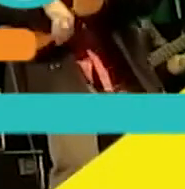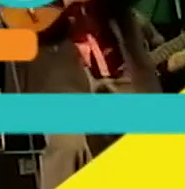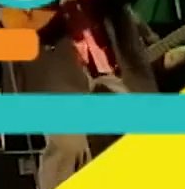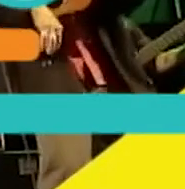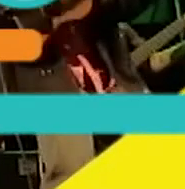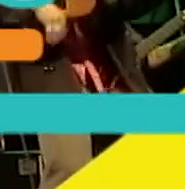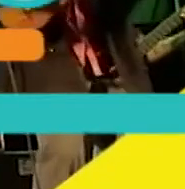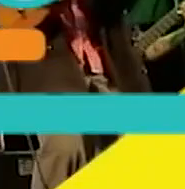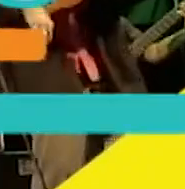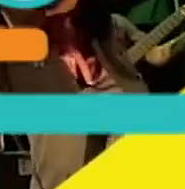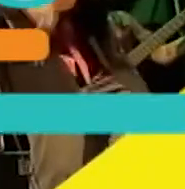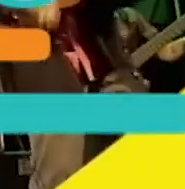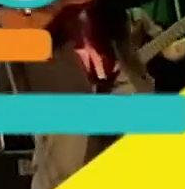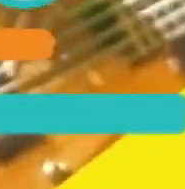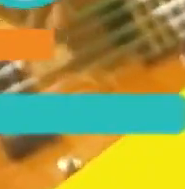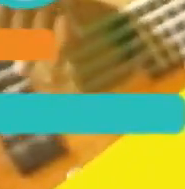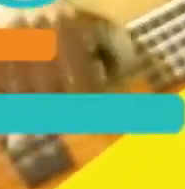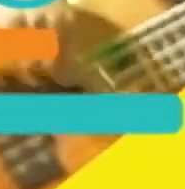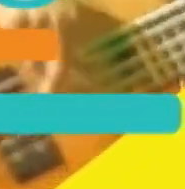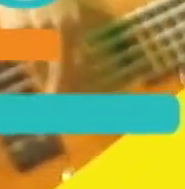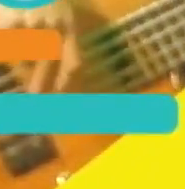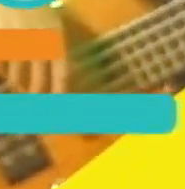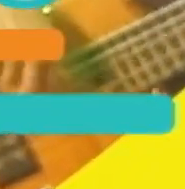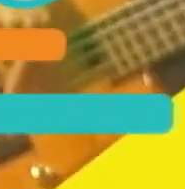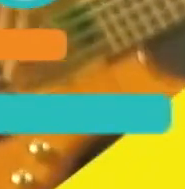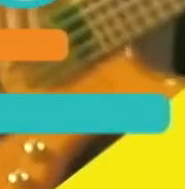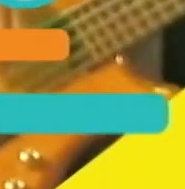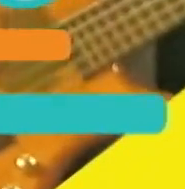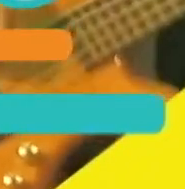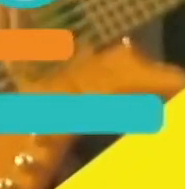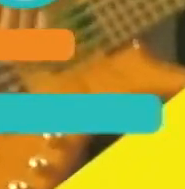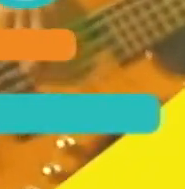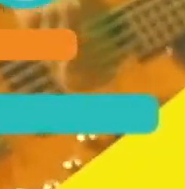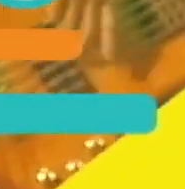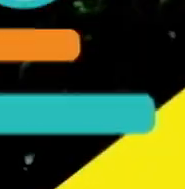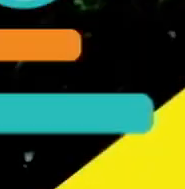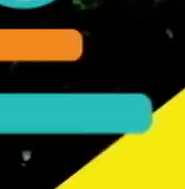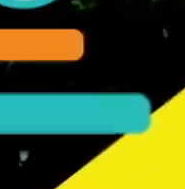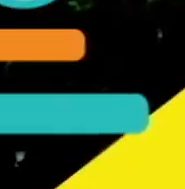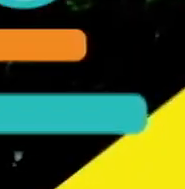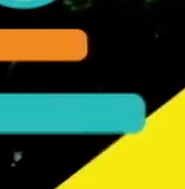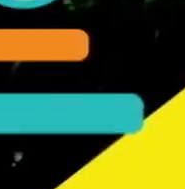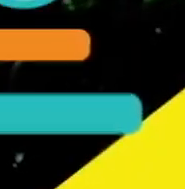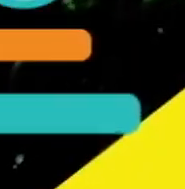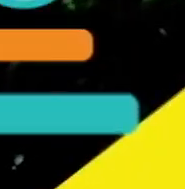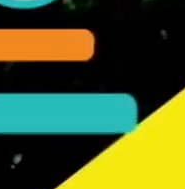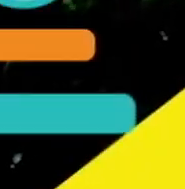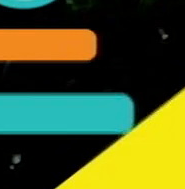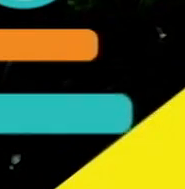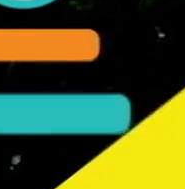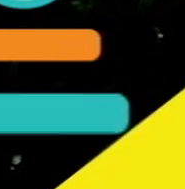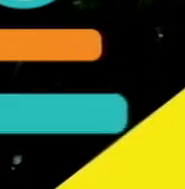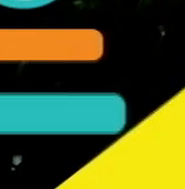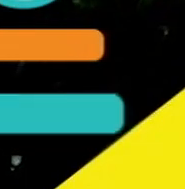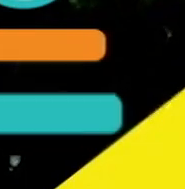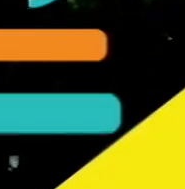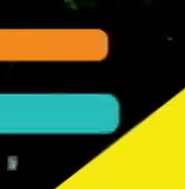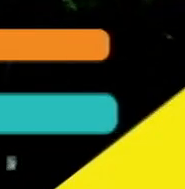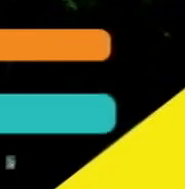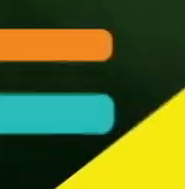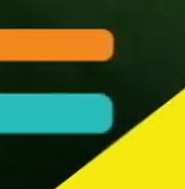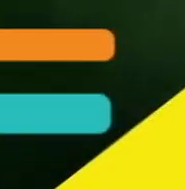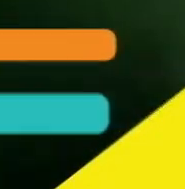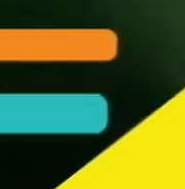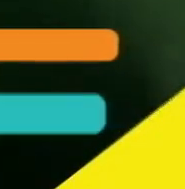El reconocido Festival Cervantino, en su edición número 47, nos lleva este viernes 20 de marzo hasta